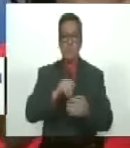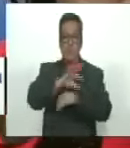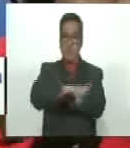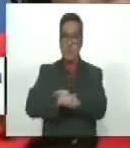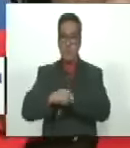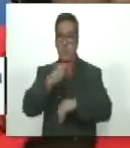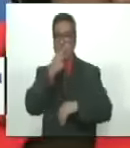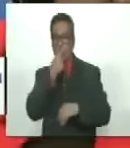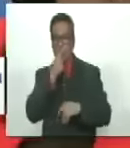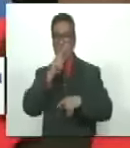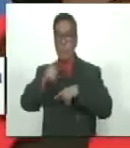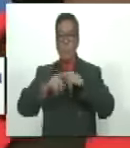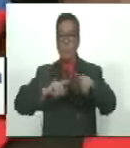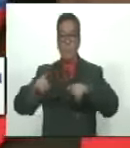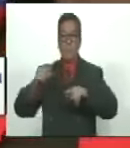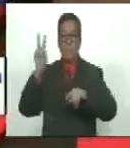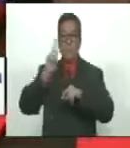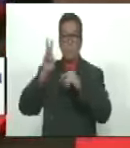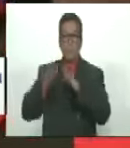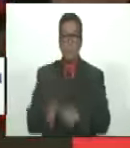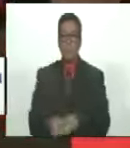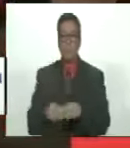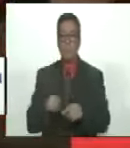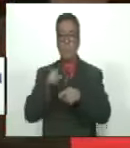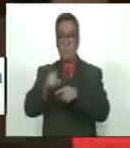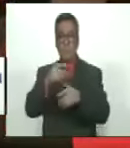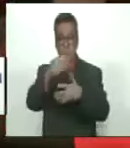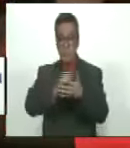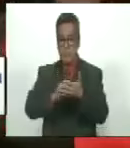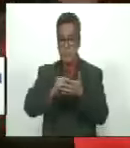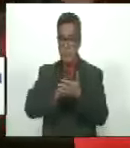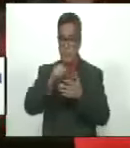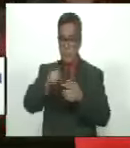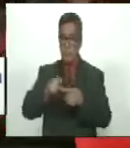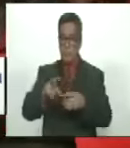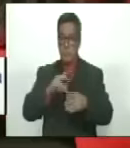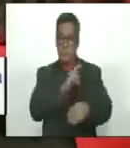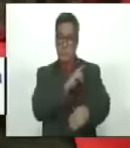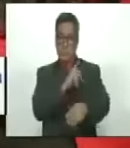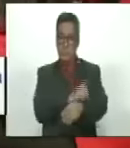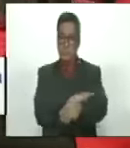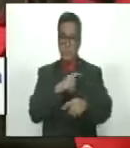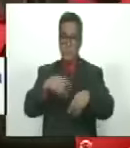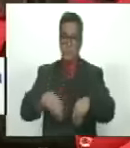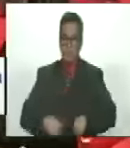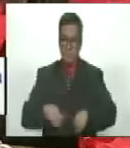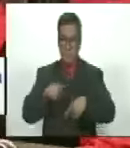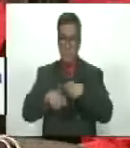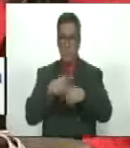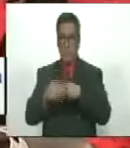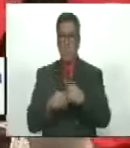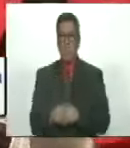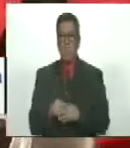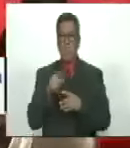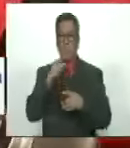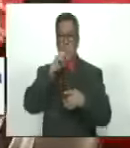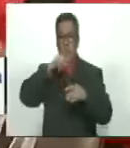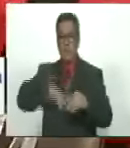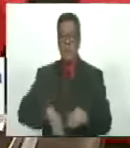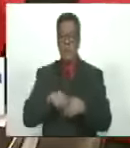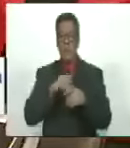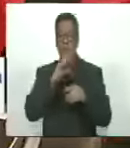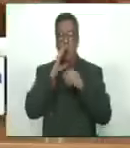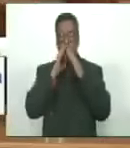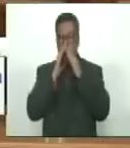laudo arbitral, y Venezuela toma esos argumentos también para con más fuerza reclamar lo que por historia y por derecho le pertenece.